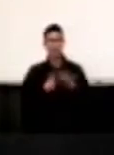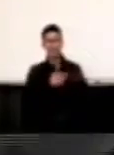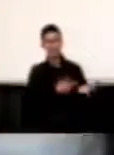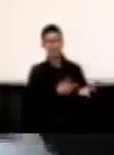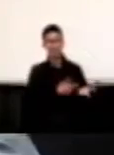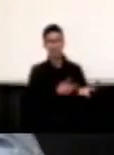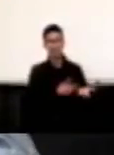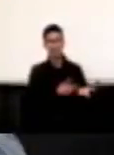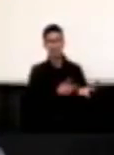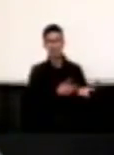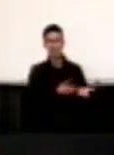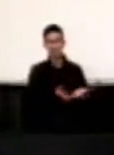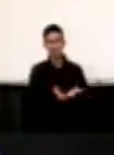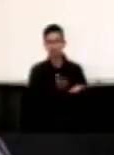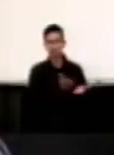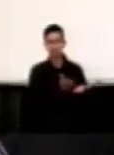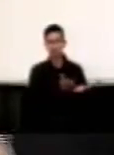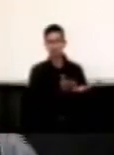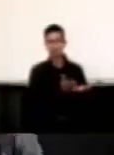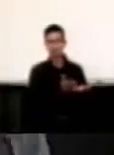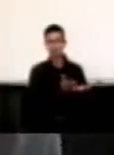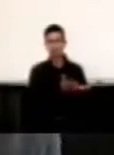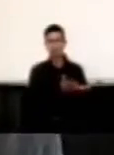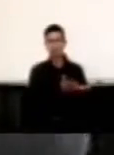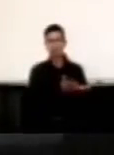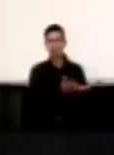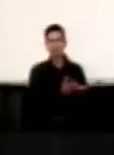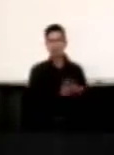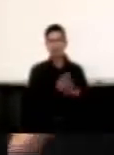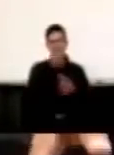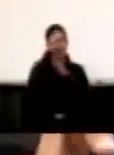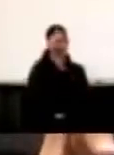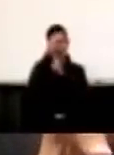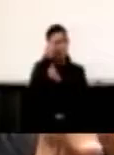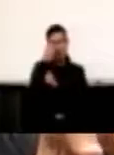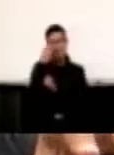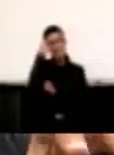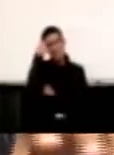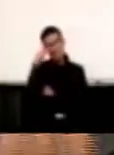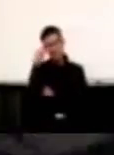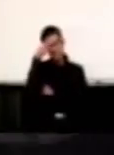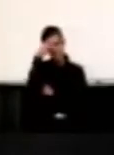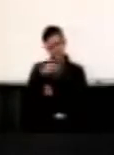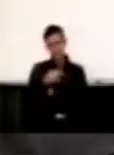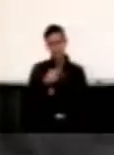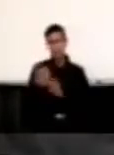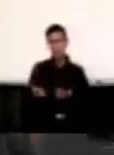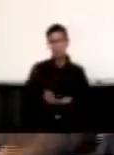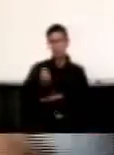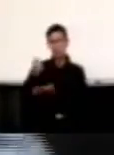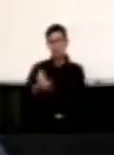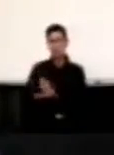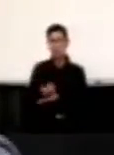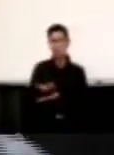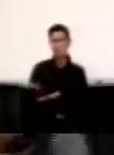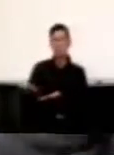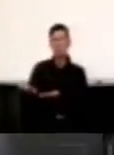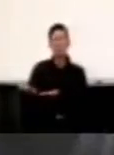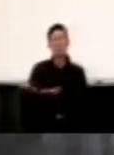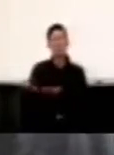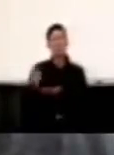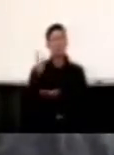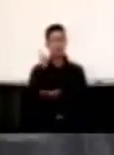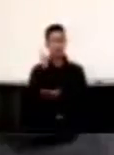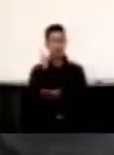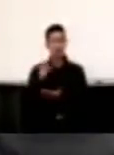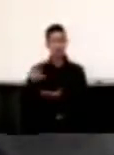de manera extraparlamentaria, con el Pacto por México, y le impone a los legisladores la agenda, ¿no? Probablemente